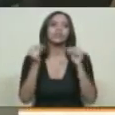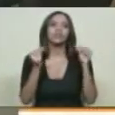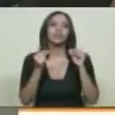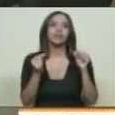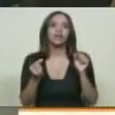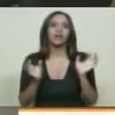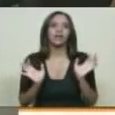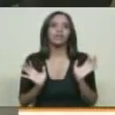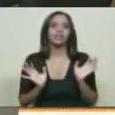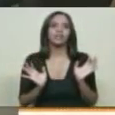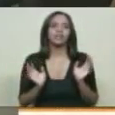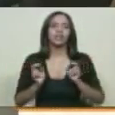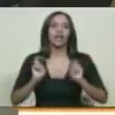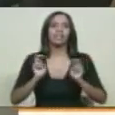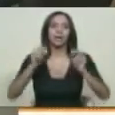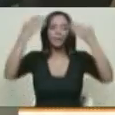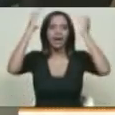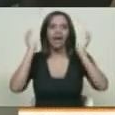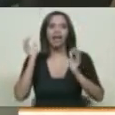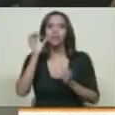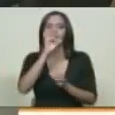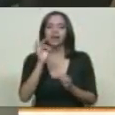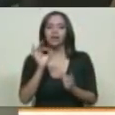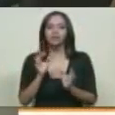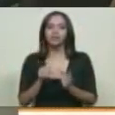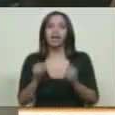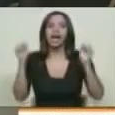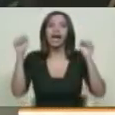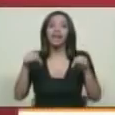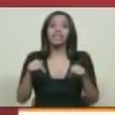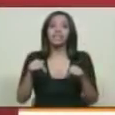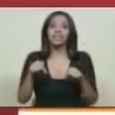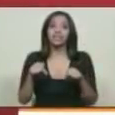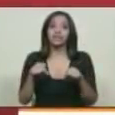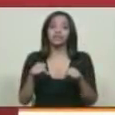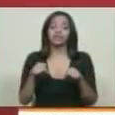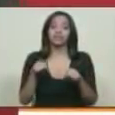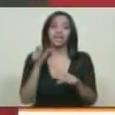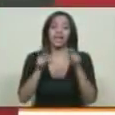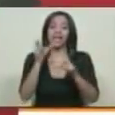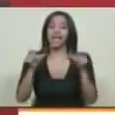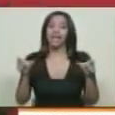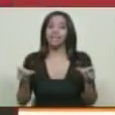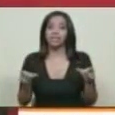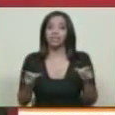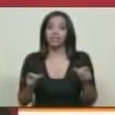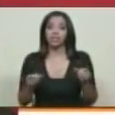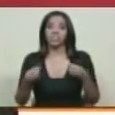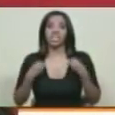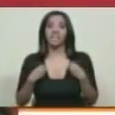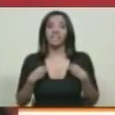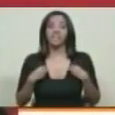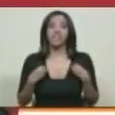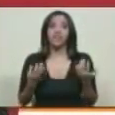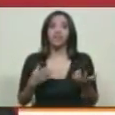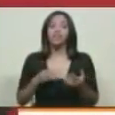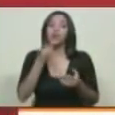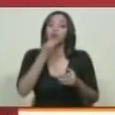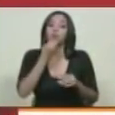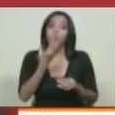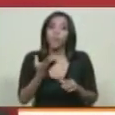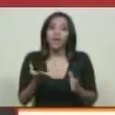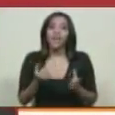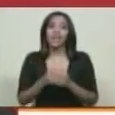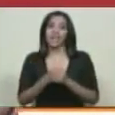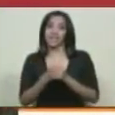pasar al tema de Almagro. Aquí también hay un poco de gente que vivió todo el proceso de las mieles de la revolución, del barrilito